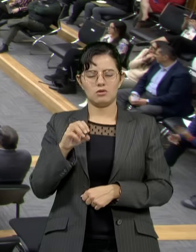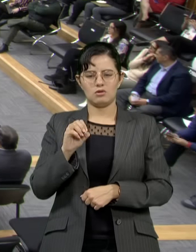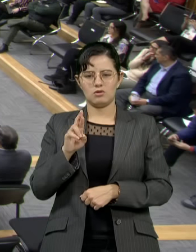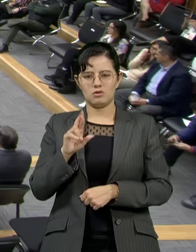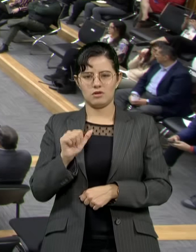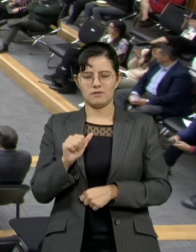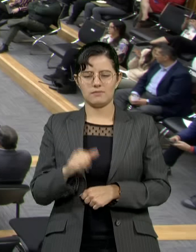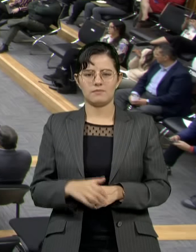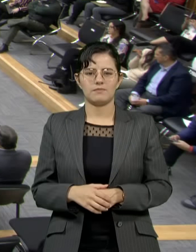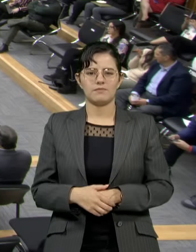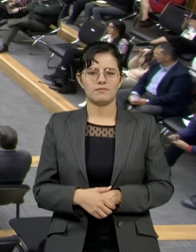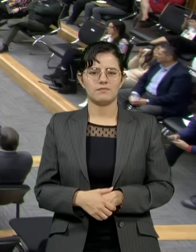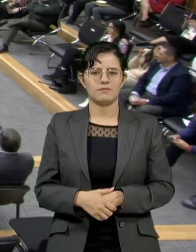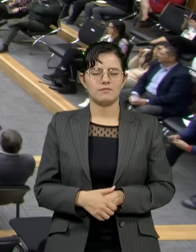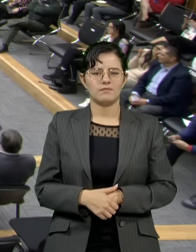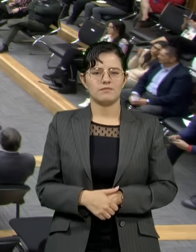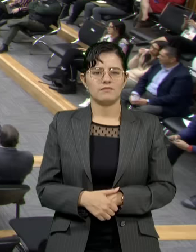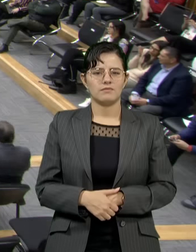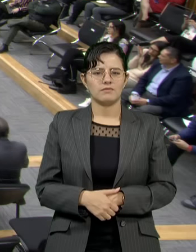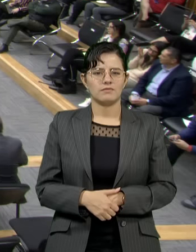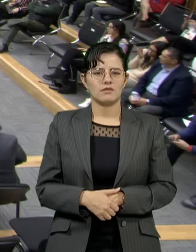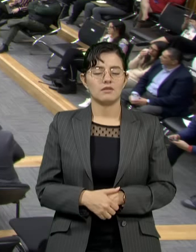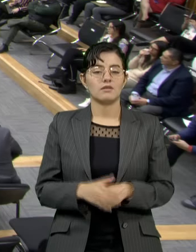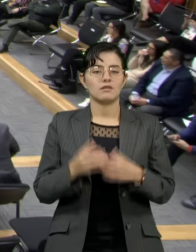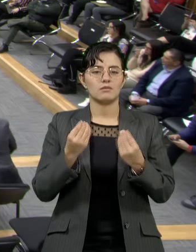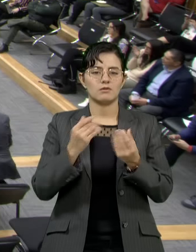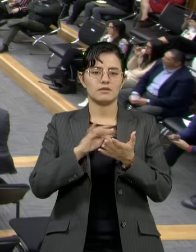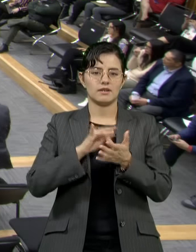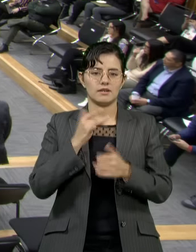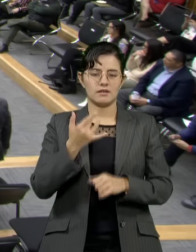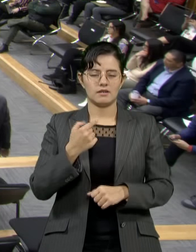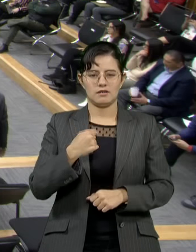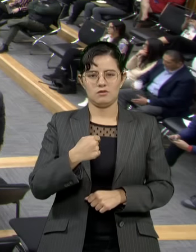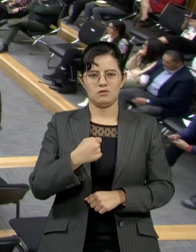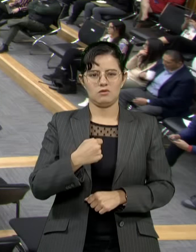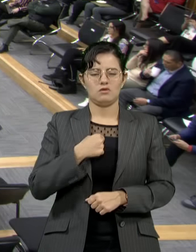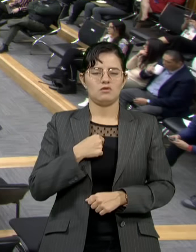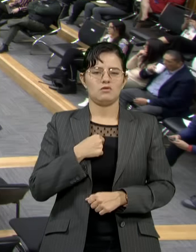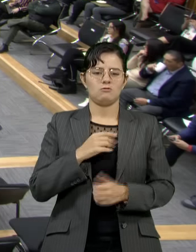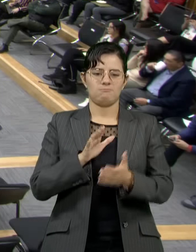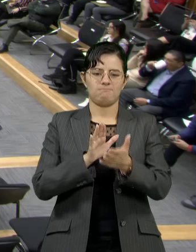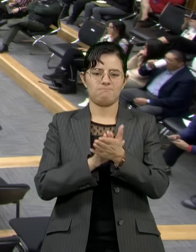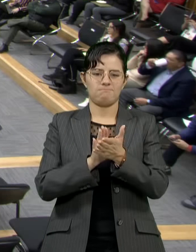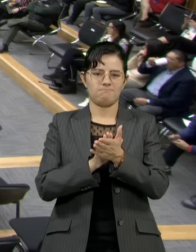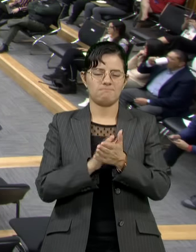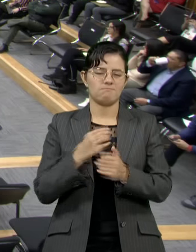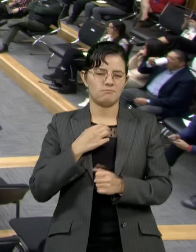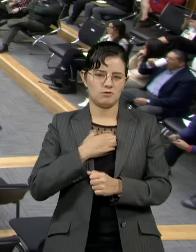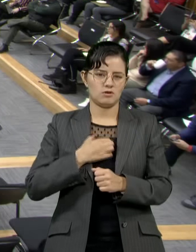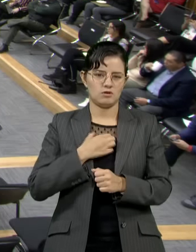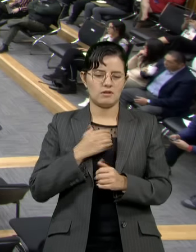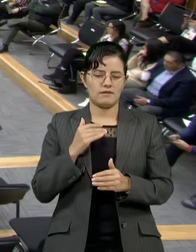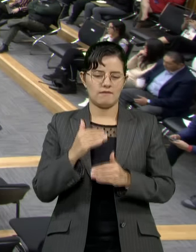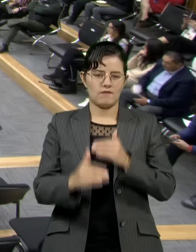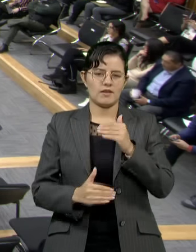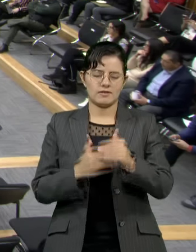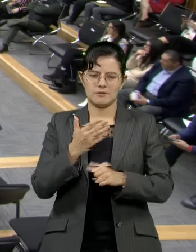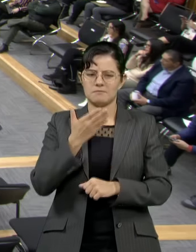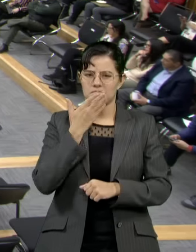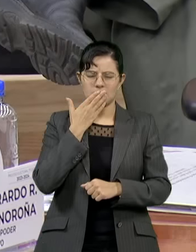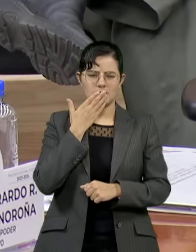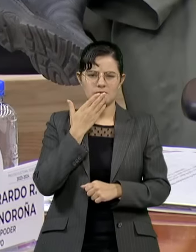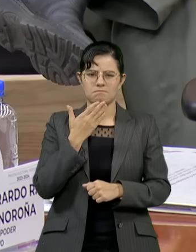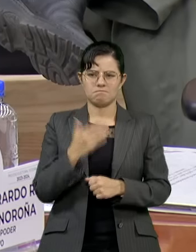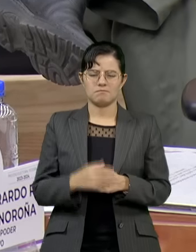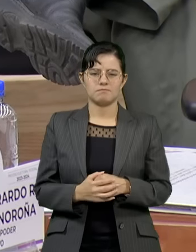Muchas gracias yo celebro también todo avance es bienvenido sin embargo yo